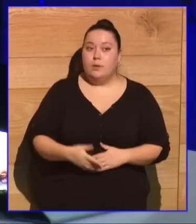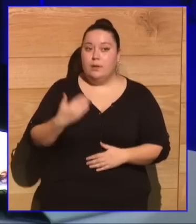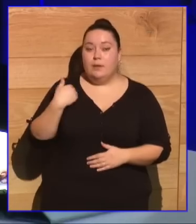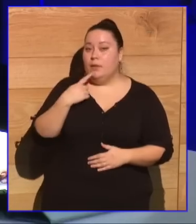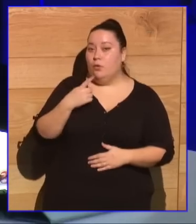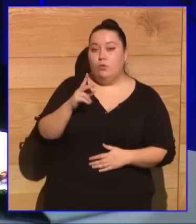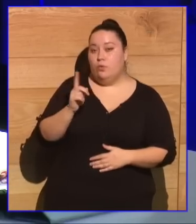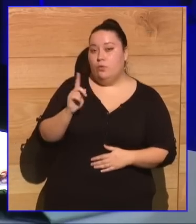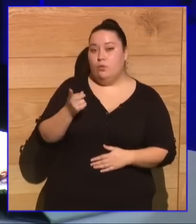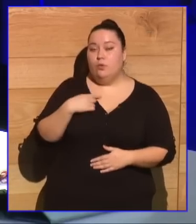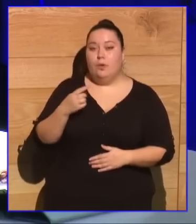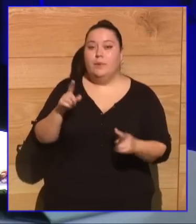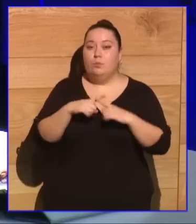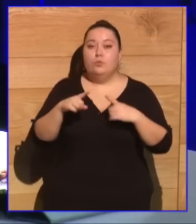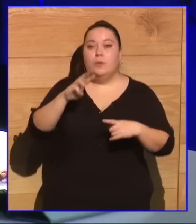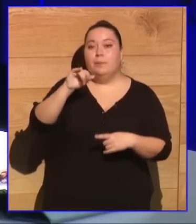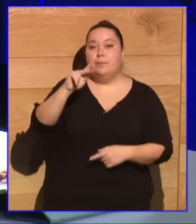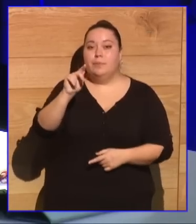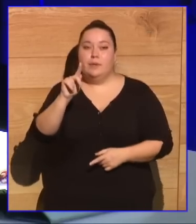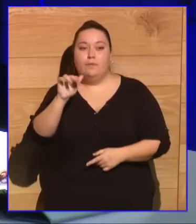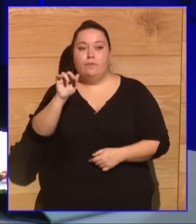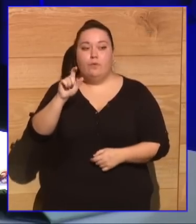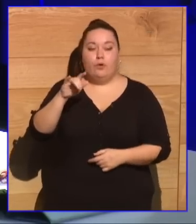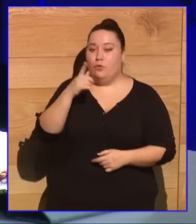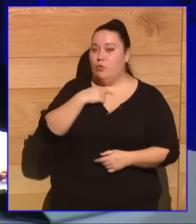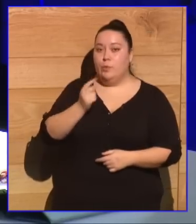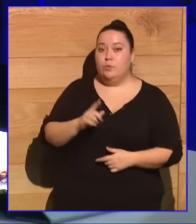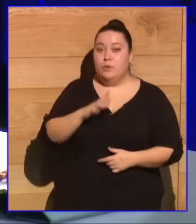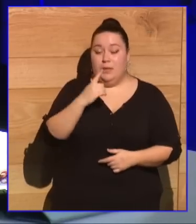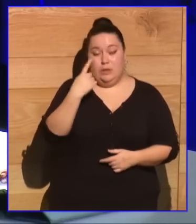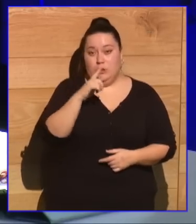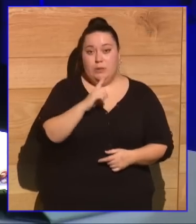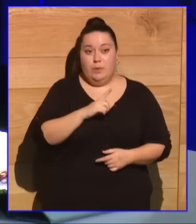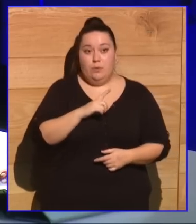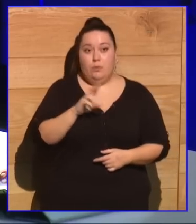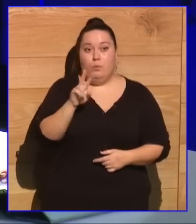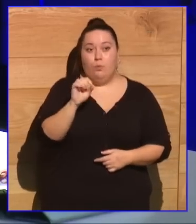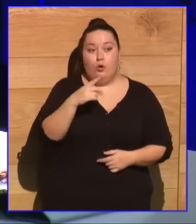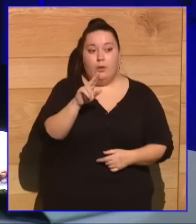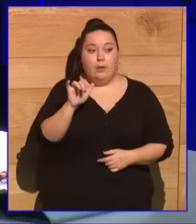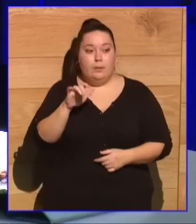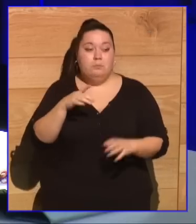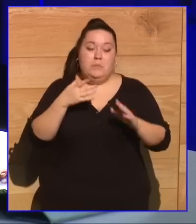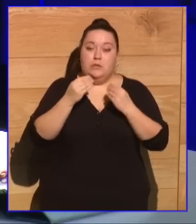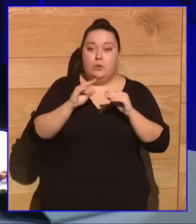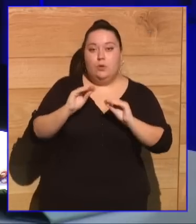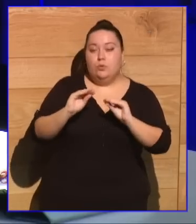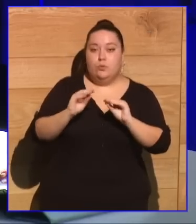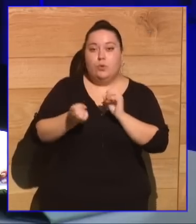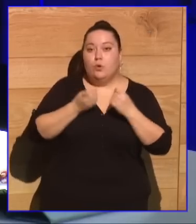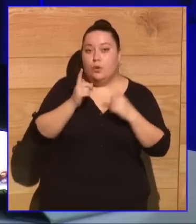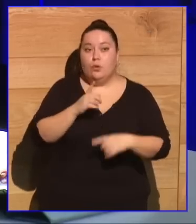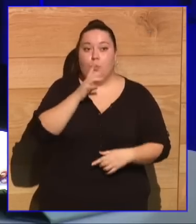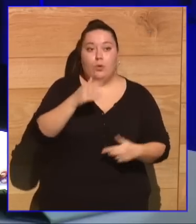él dijo, no me gusta la música de Pink Floyd. Bueno, esto no es que se sepa porque Bob Geldof lo contara después en sus memorias, como de hecho hizo, sino